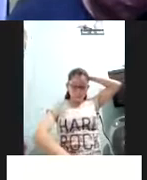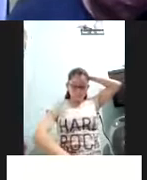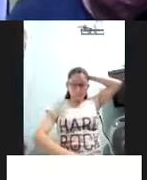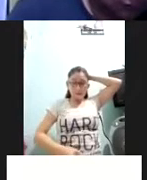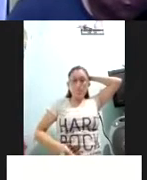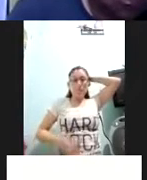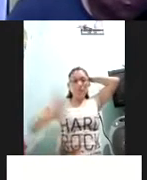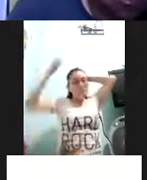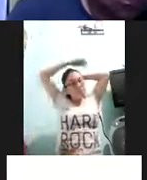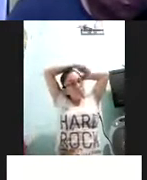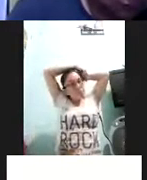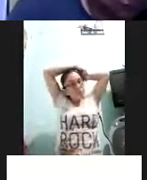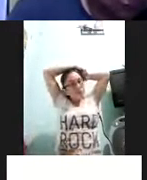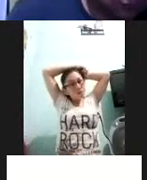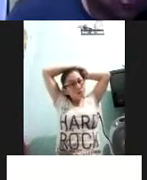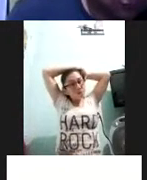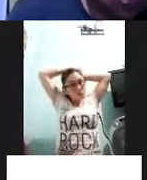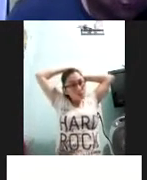good. And Jessica Lopez.